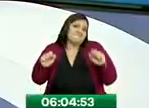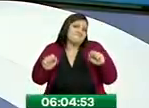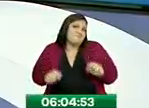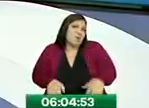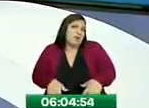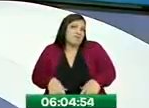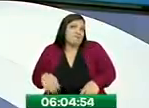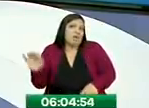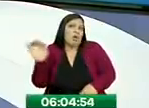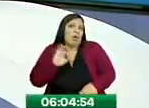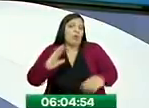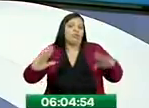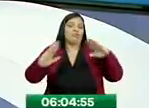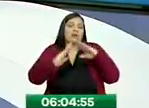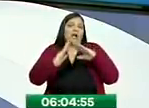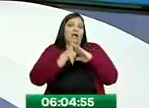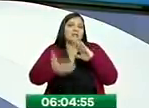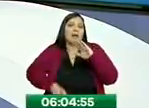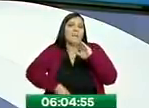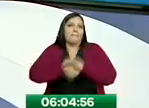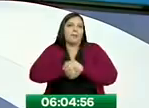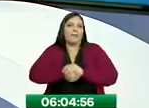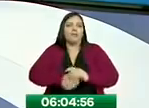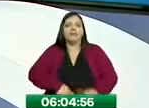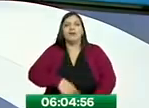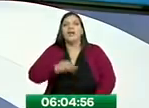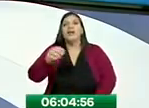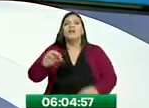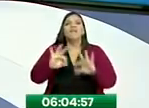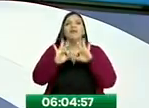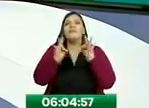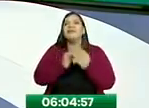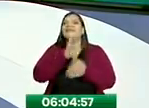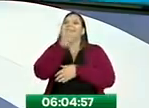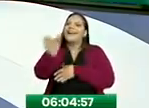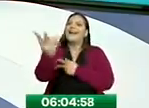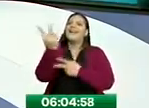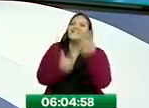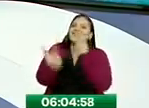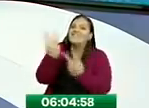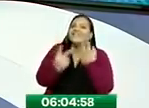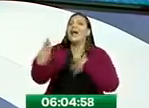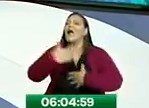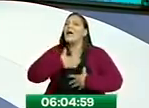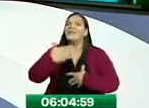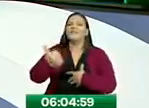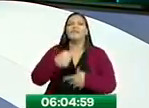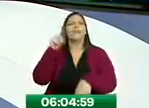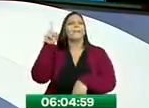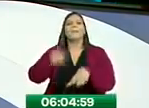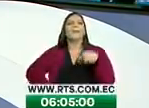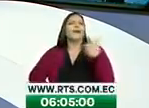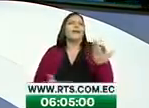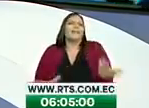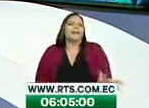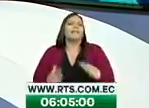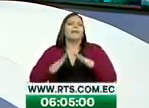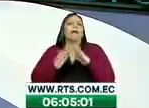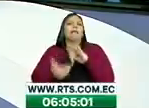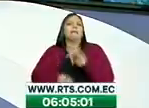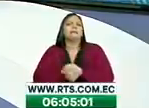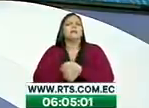también en casa, para estar conectados entre toda la familia, para ver qué se necesita, qué se requiere, pero siempre que tiene, debe